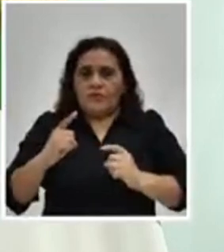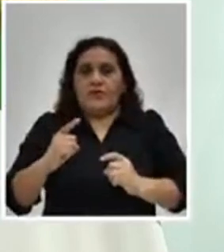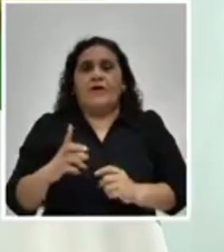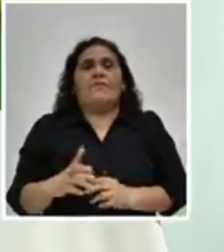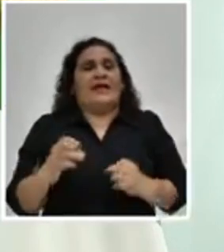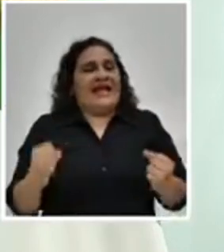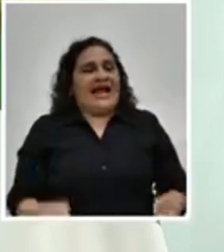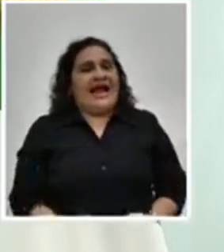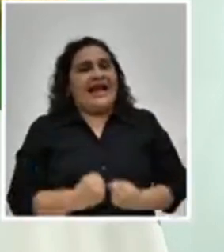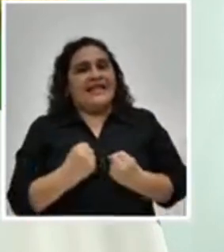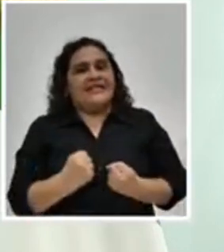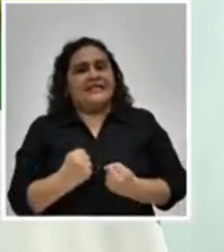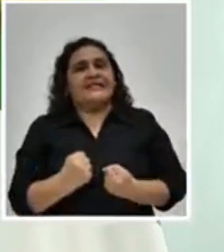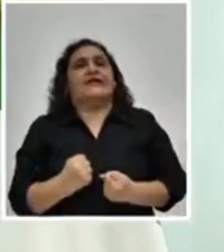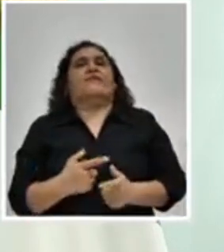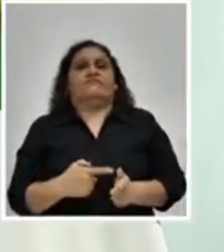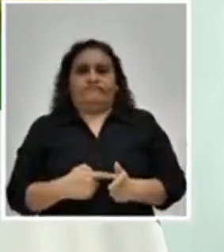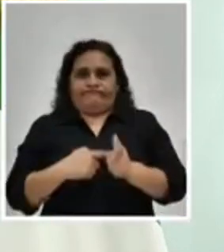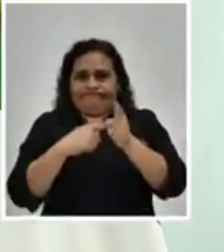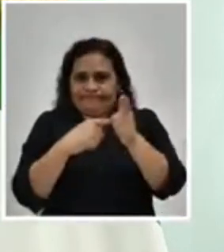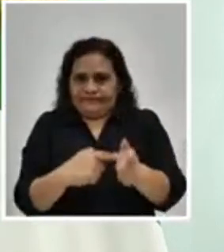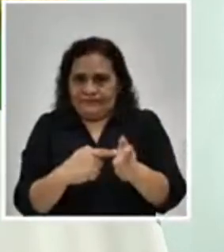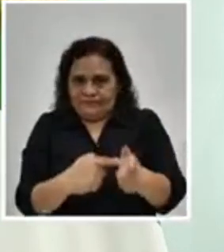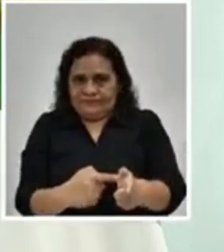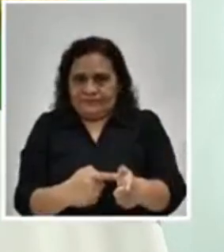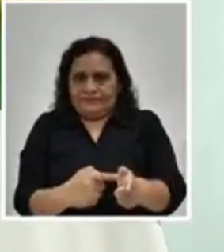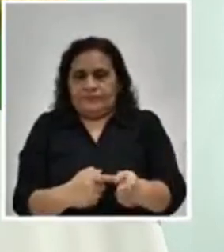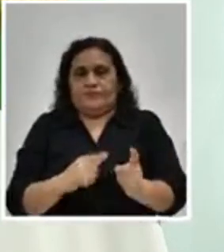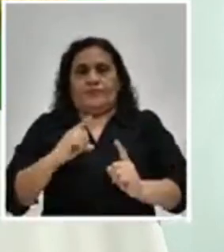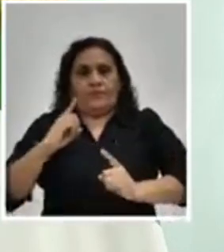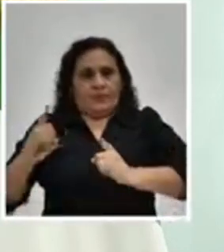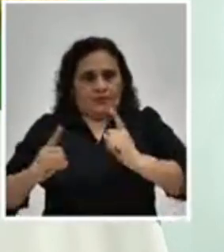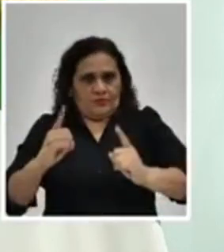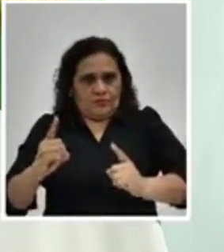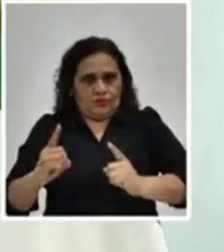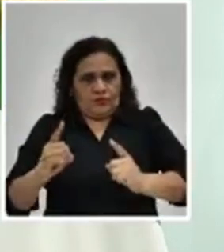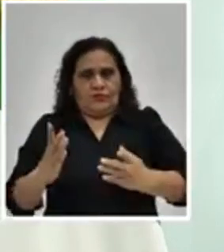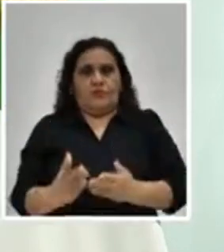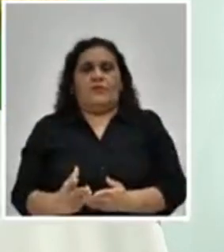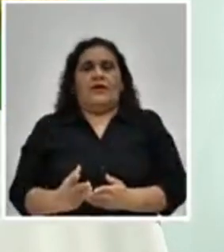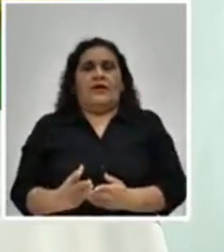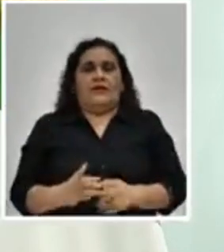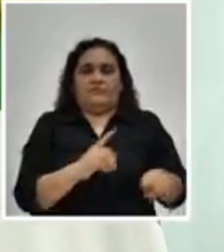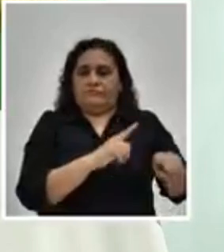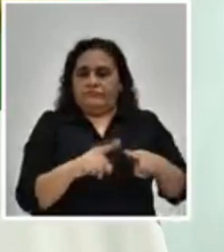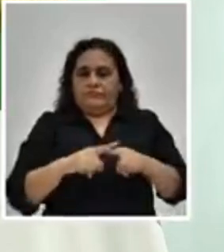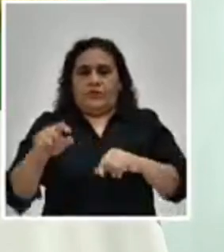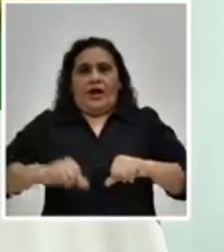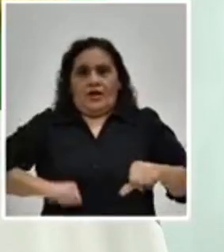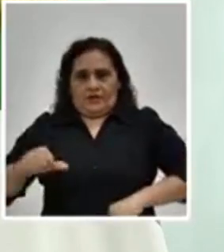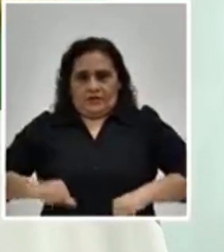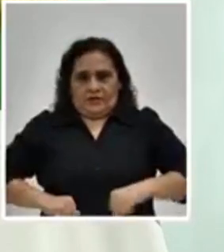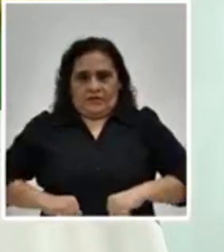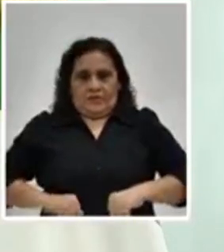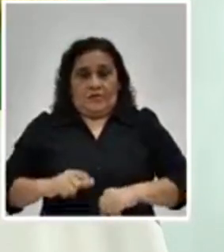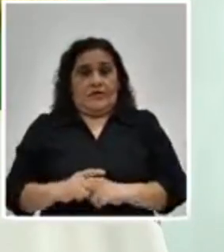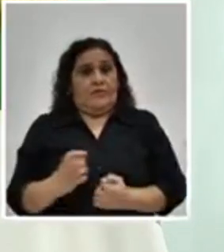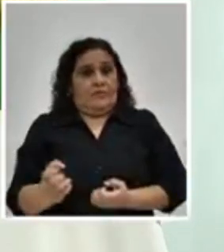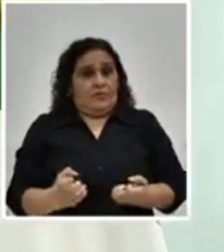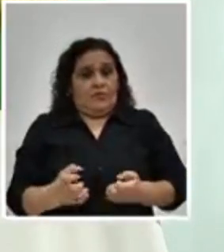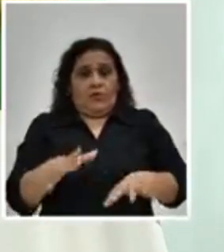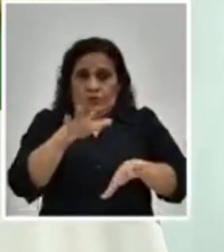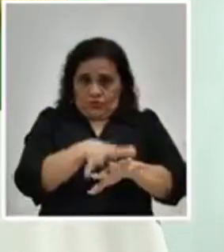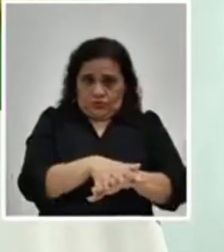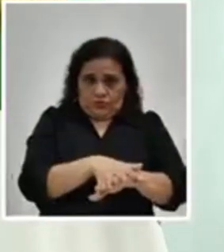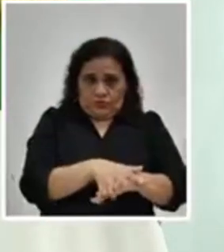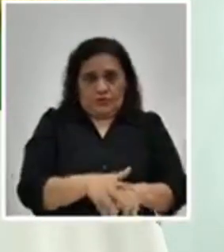garantizar su sostenibilidad para la realización de eventos y actividades físicas incluyentes, así